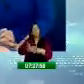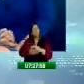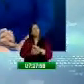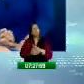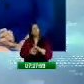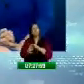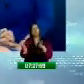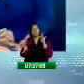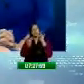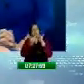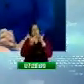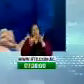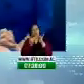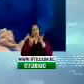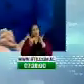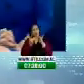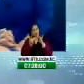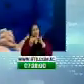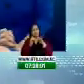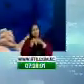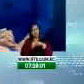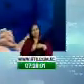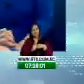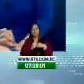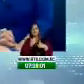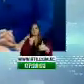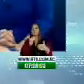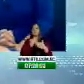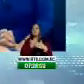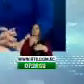seguramente más adelante cuando la información así lo